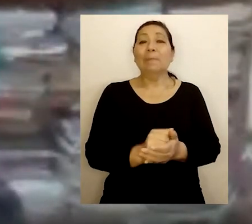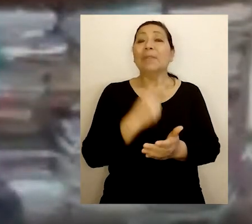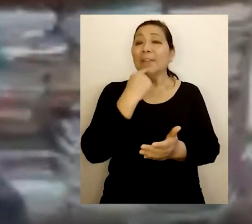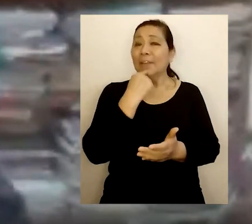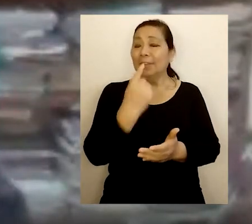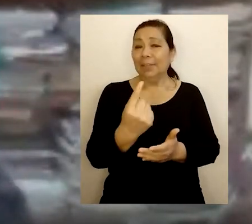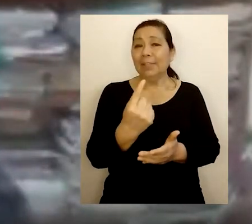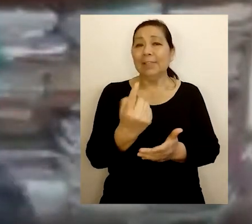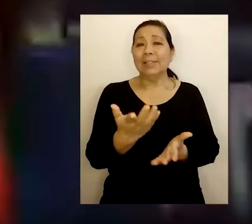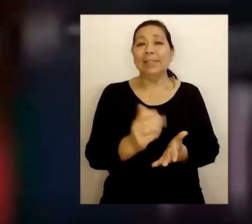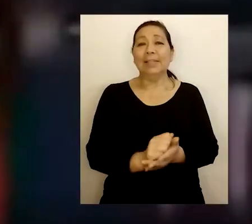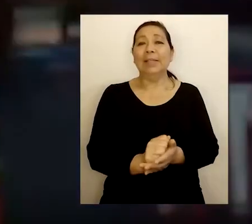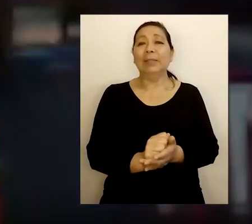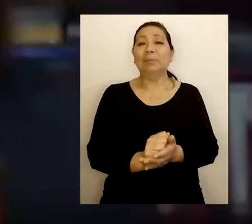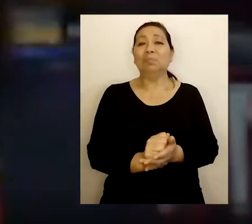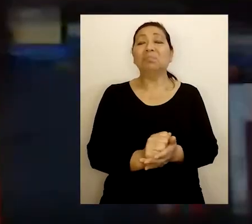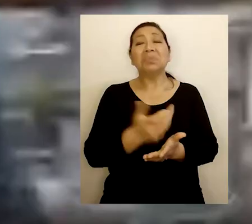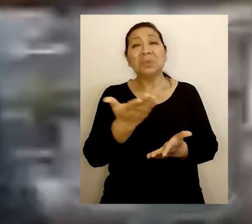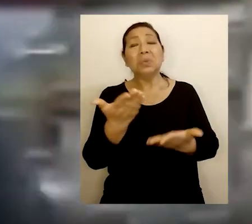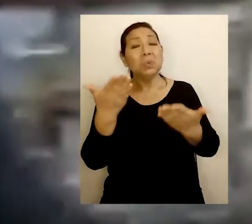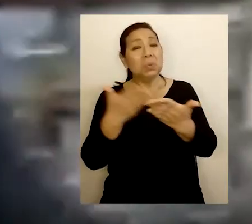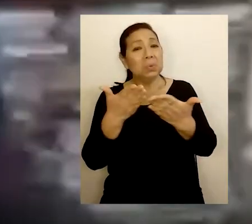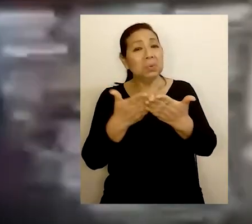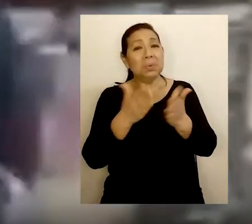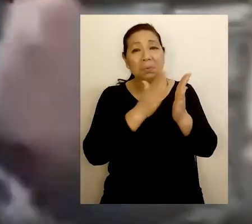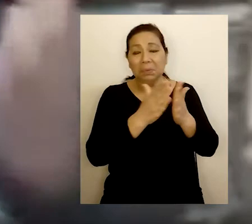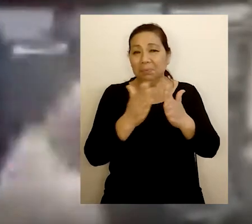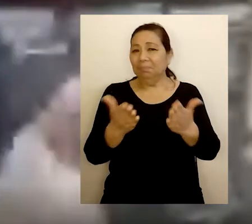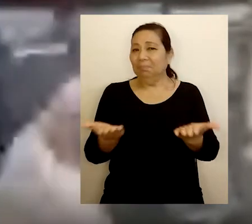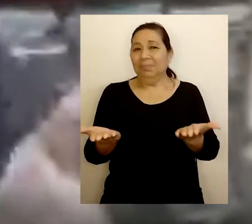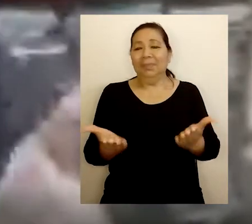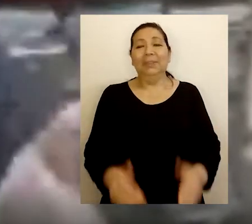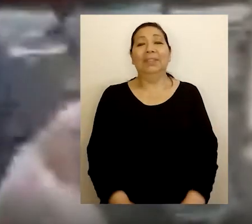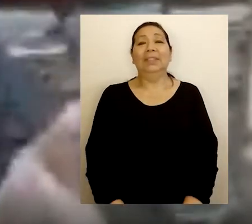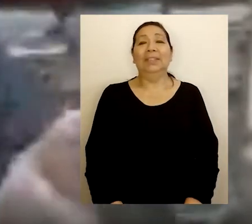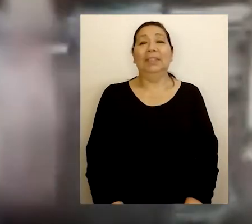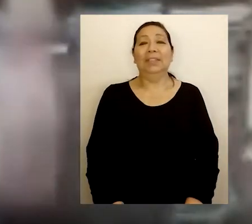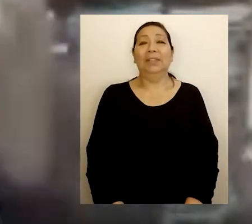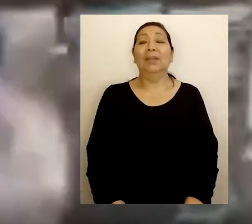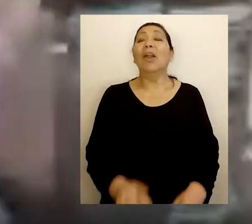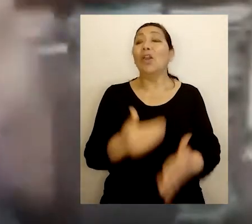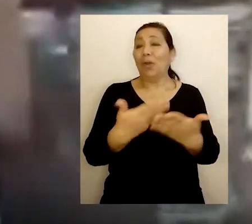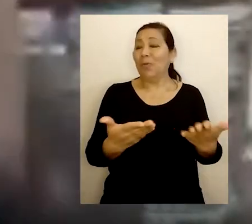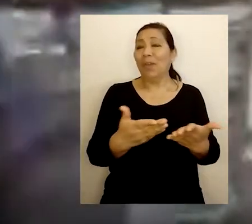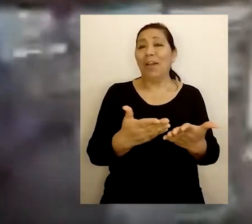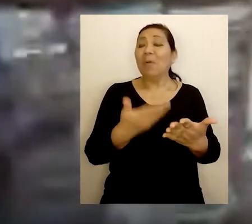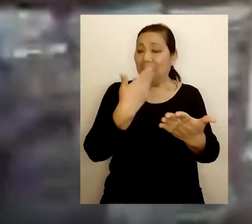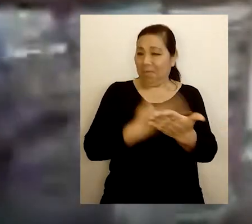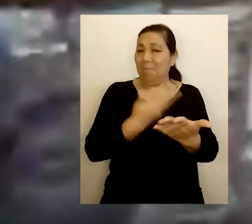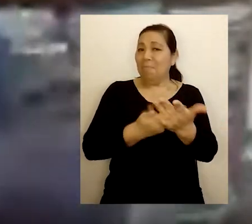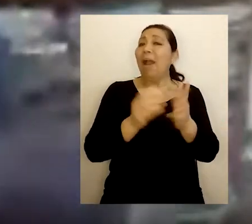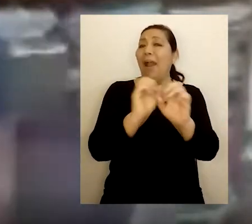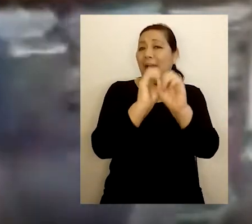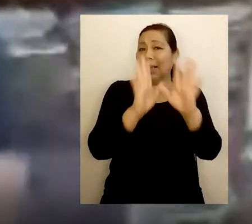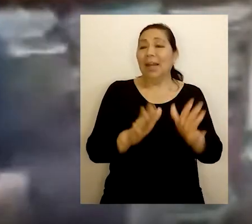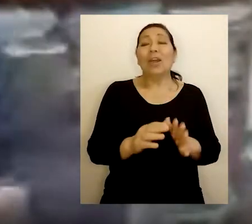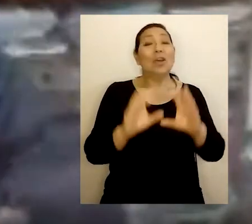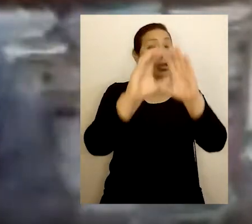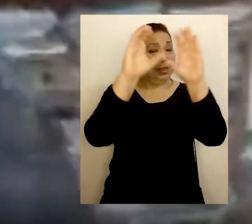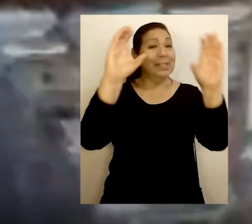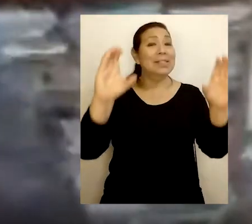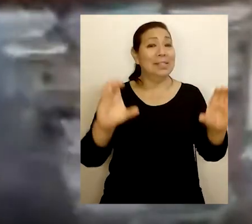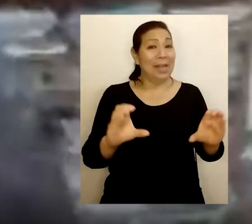con relación a que dice que ha habido un estudio coheteado, señorita magistrada, los hechos son fácticos y claros. Los